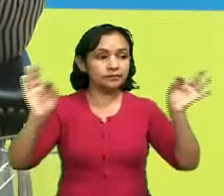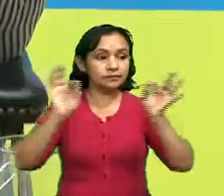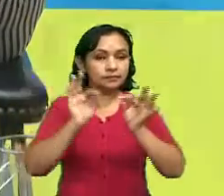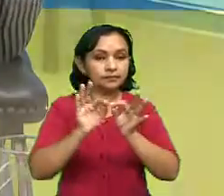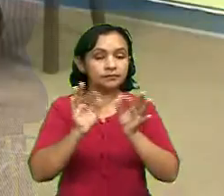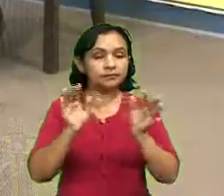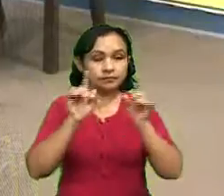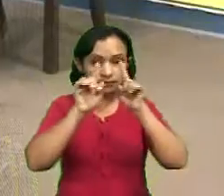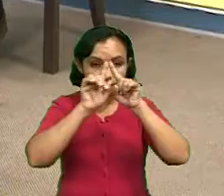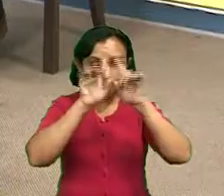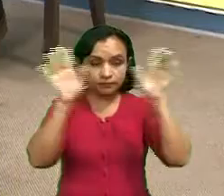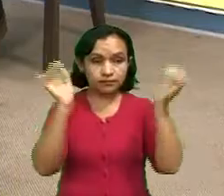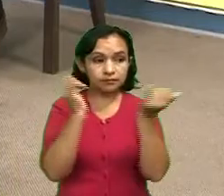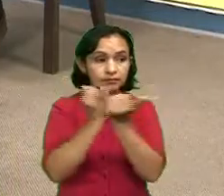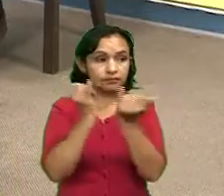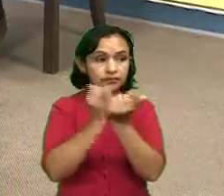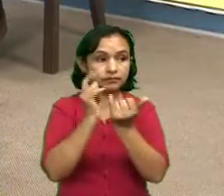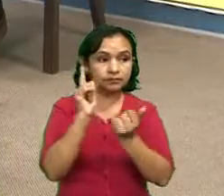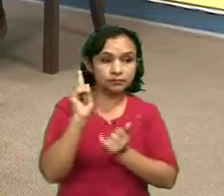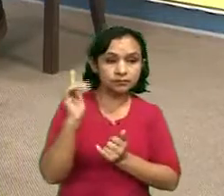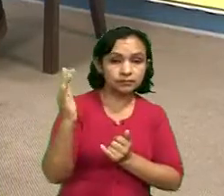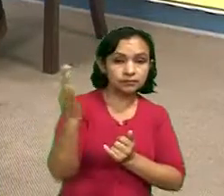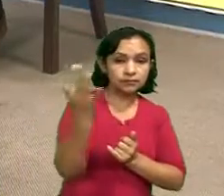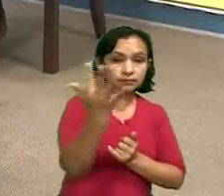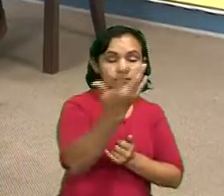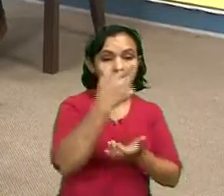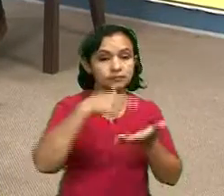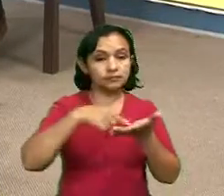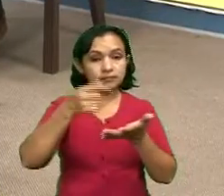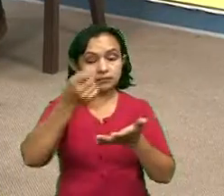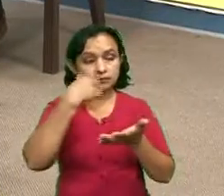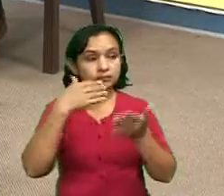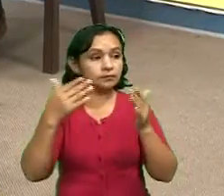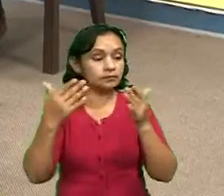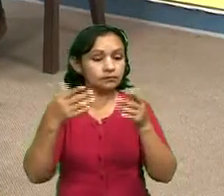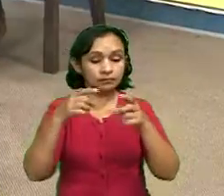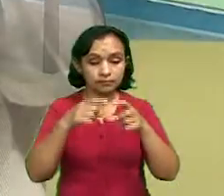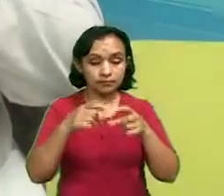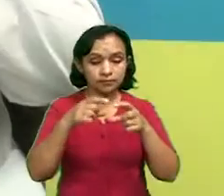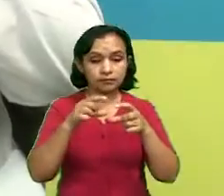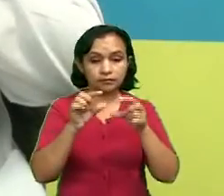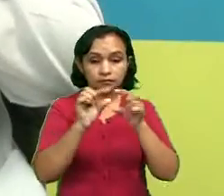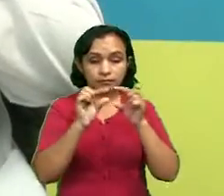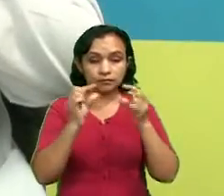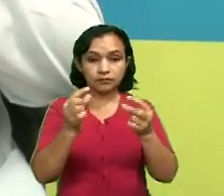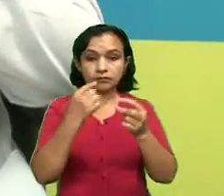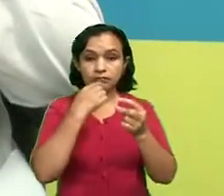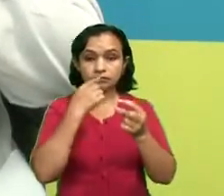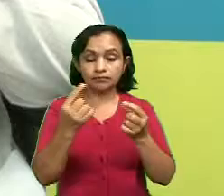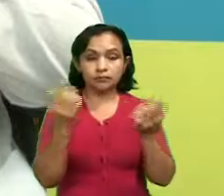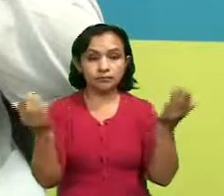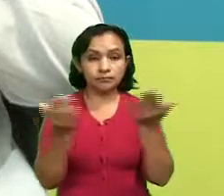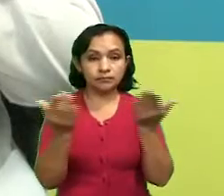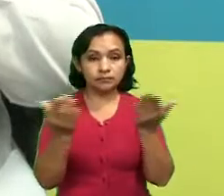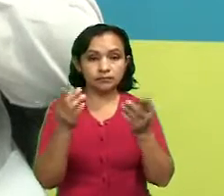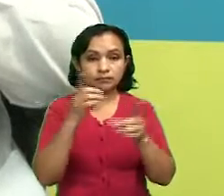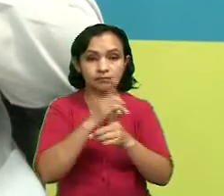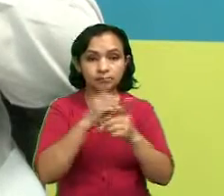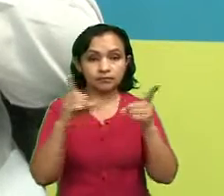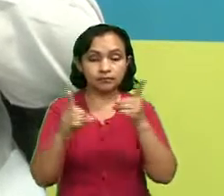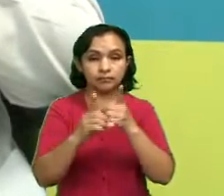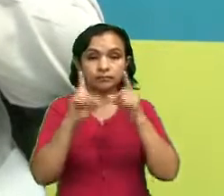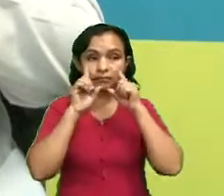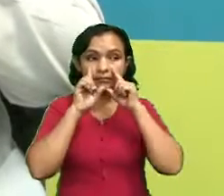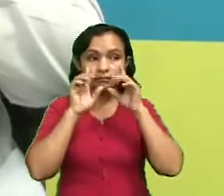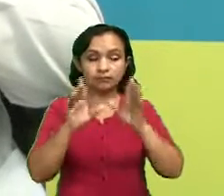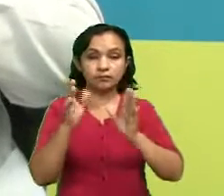Claro. Bueno, igual, todos los productos, todos los medicamentos, tanto en su caja como en la etiqueta, dicen cómo se debe de resguardar el